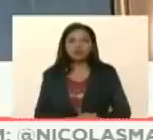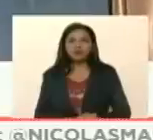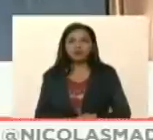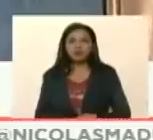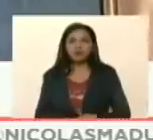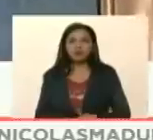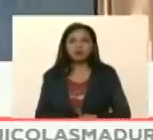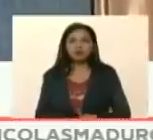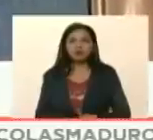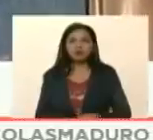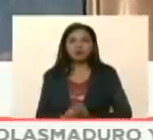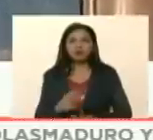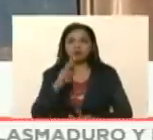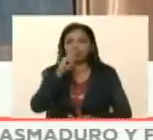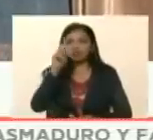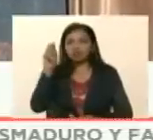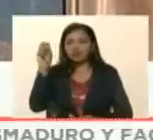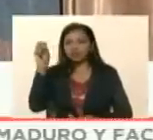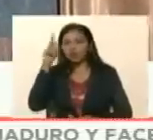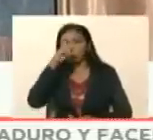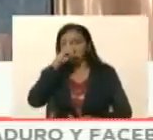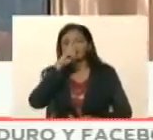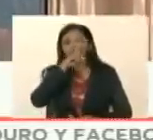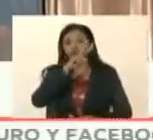Ese cuadro tiene casi 200 años.